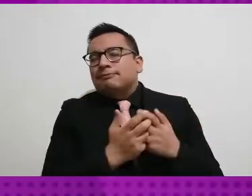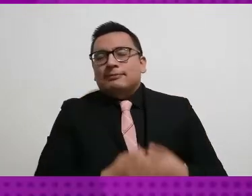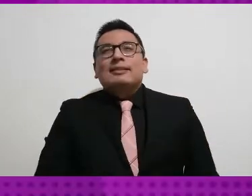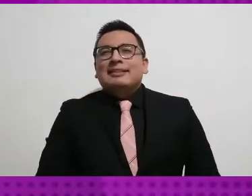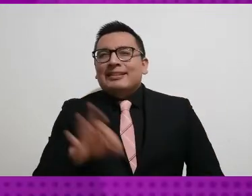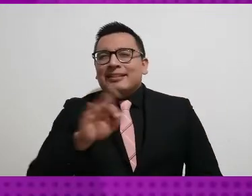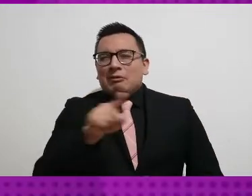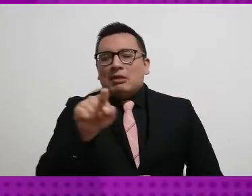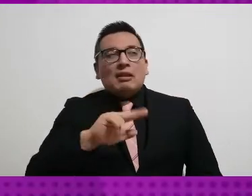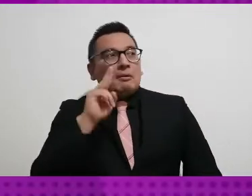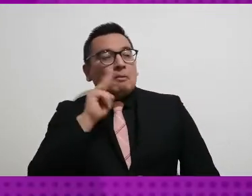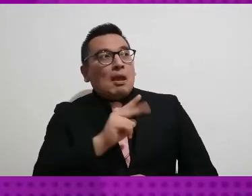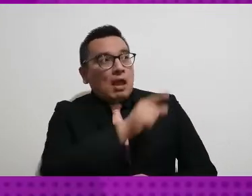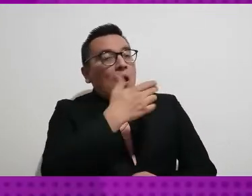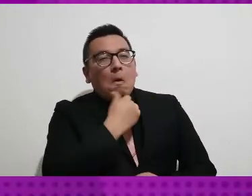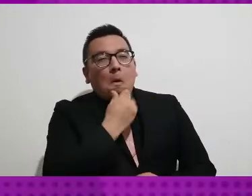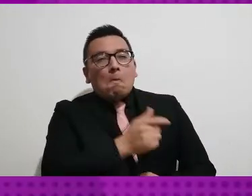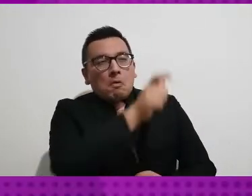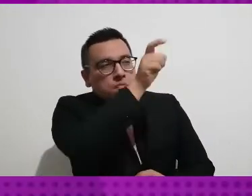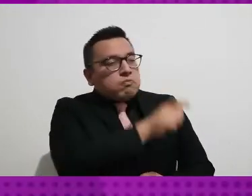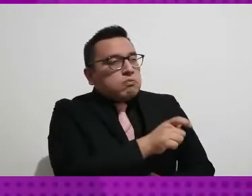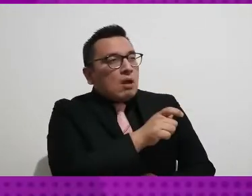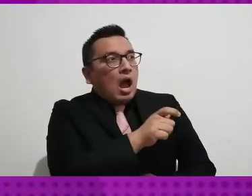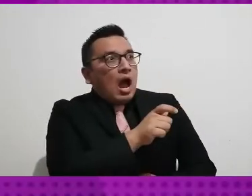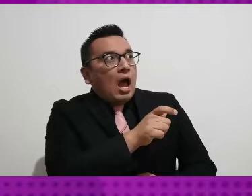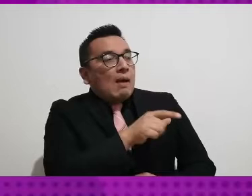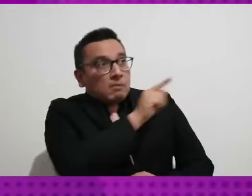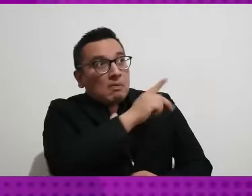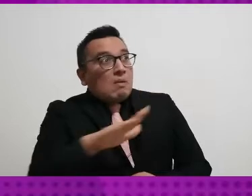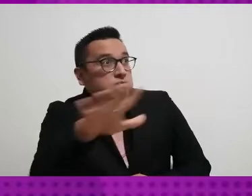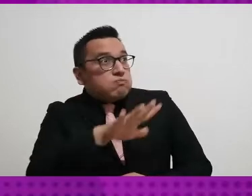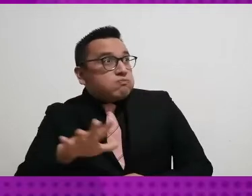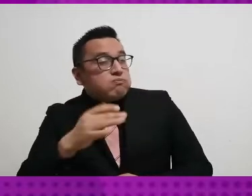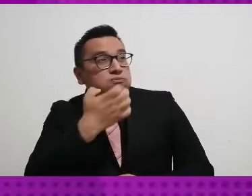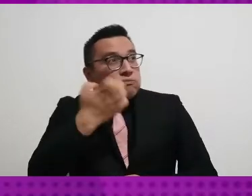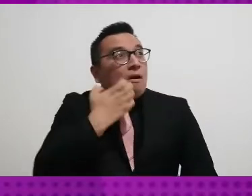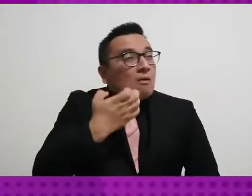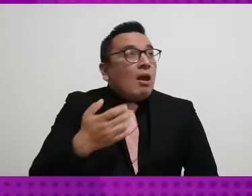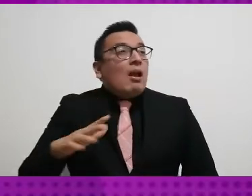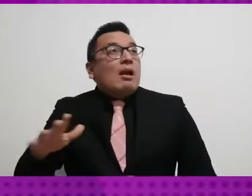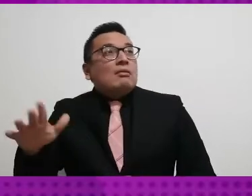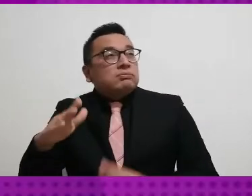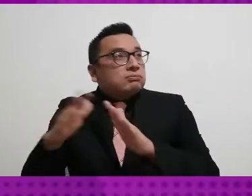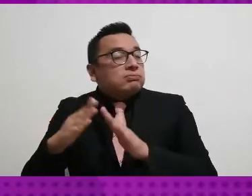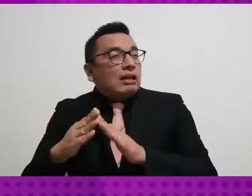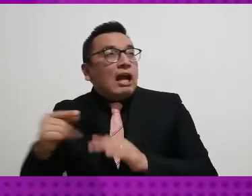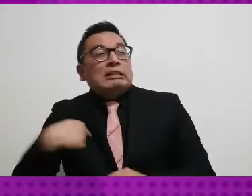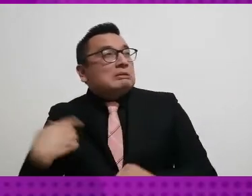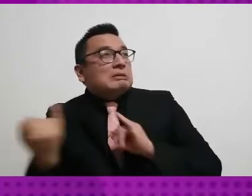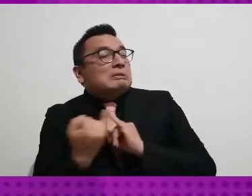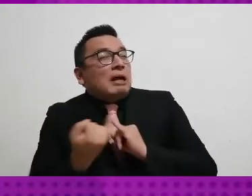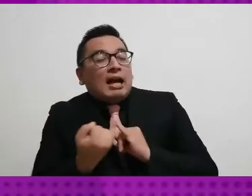Guayulera, conocen de las escuelas y es importante que sepan que están representados por un ciudadano Claro. Joven, muy joven también.